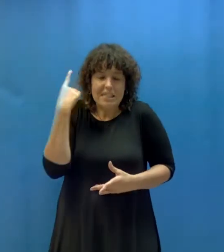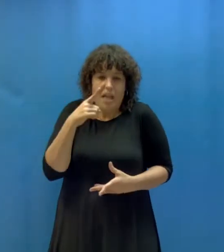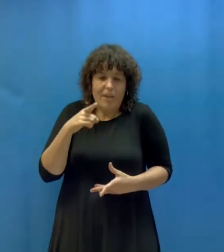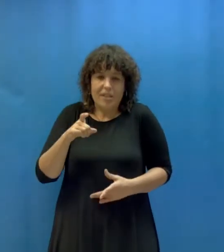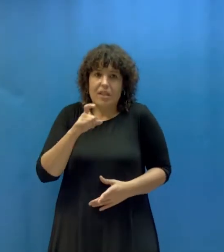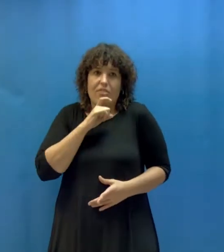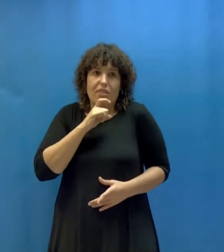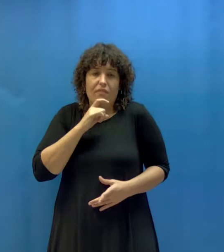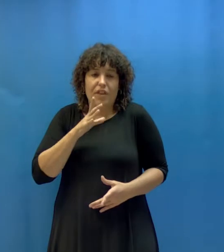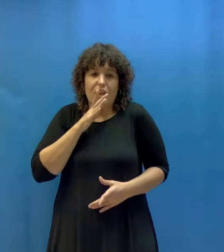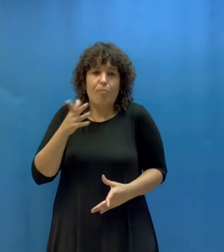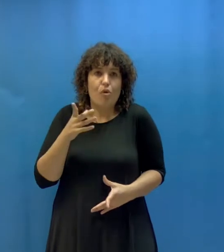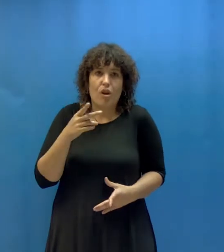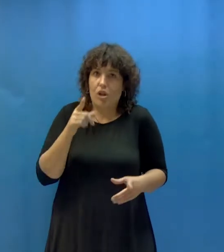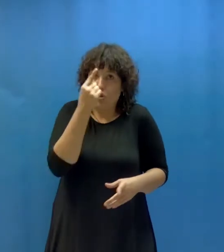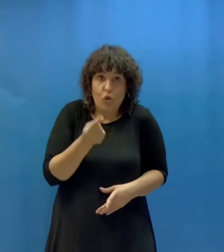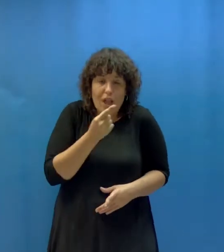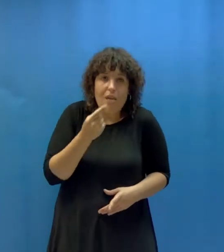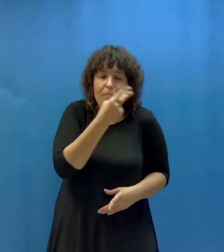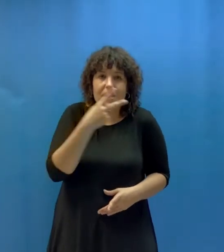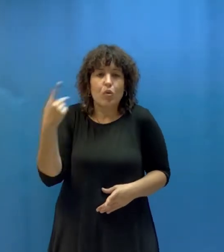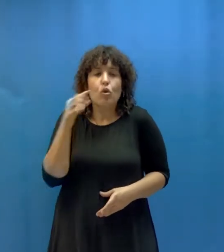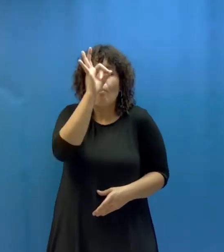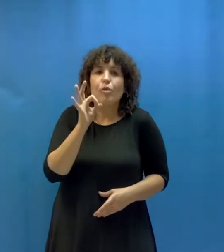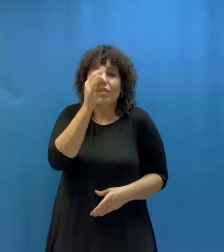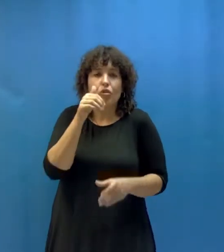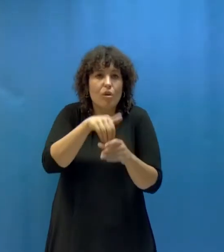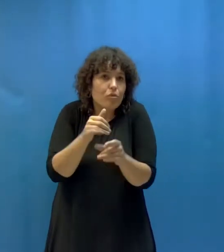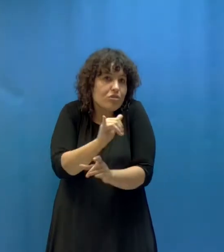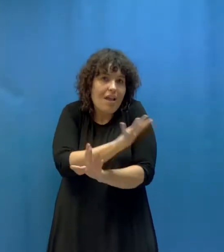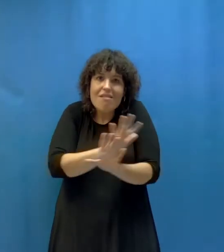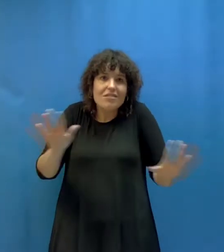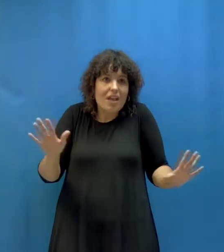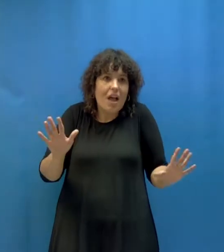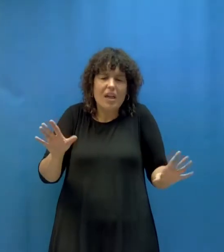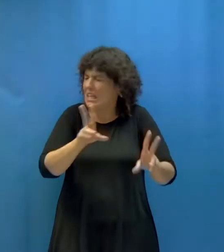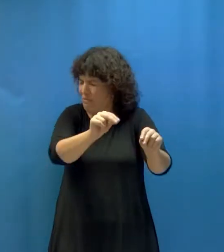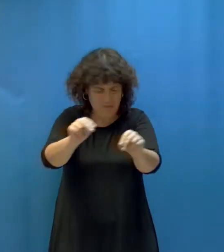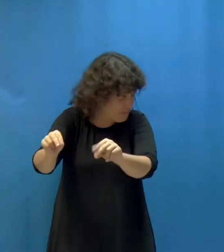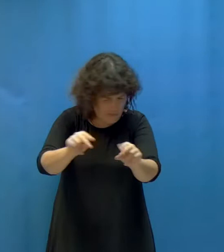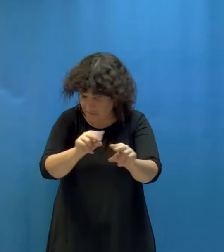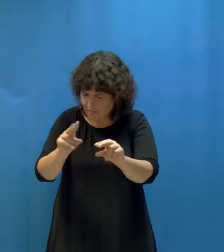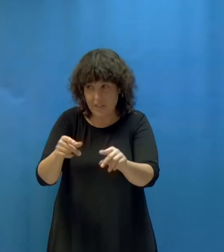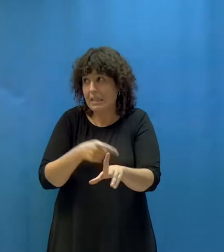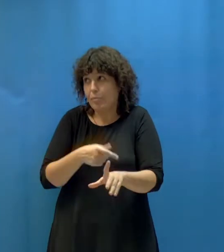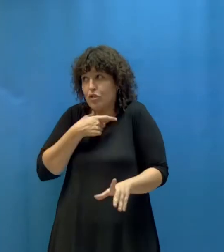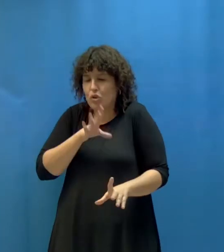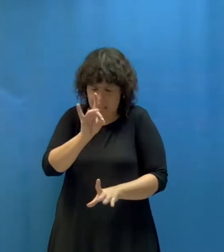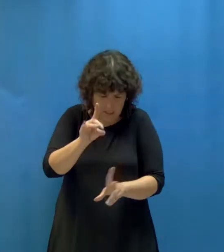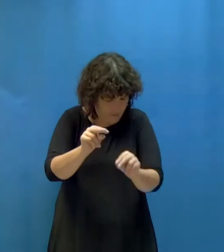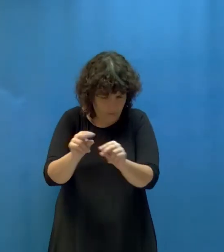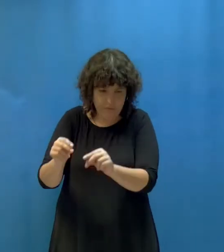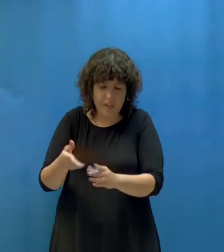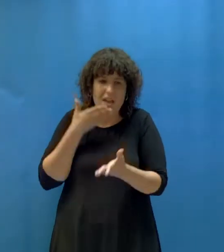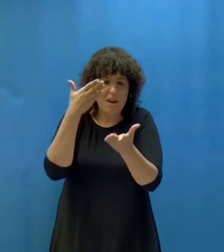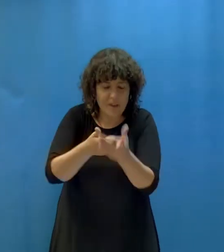el 21% de los votos. Y termino, señora alcaldesa, pero hoy le termine, pido… Termine, por favor, termino, que se ha terminado termino. El tiempo. Le pido que sea pastora